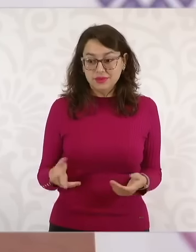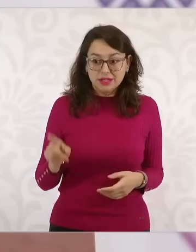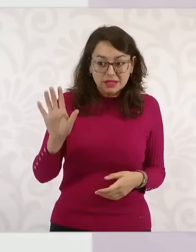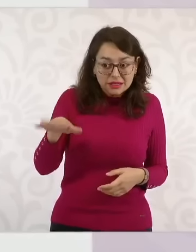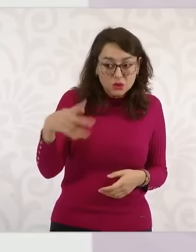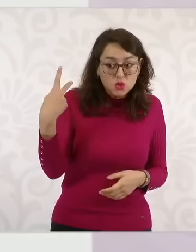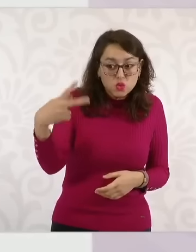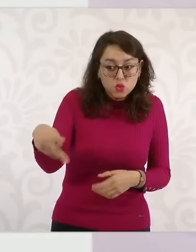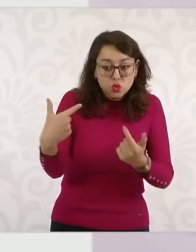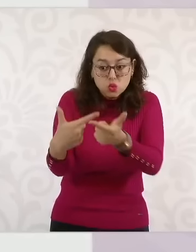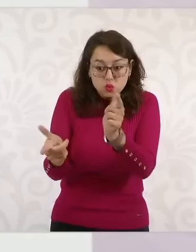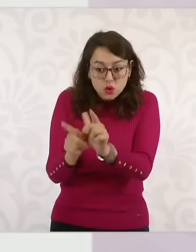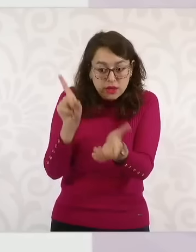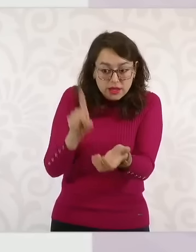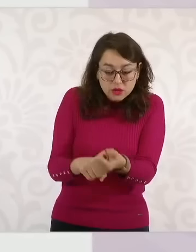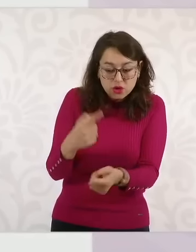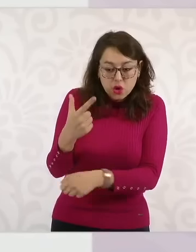Luna.